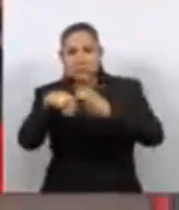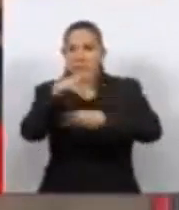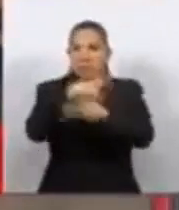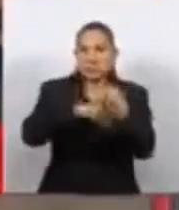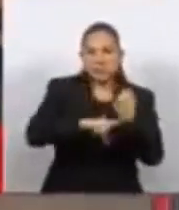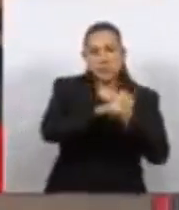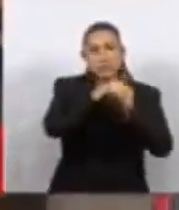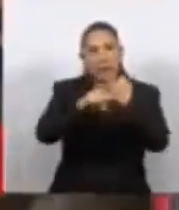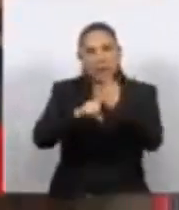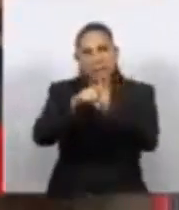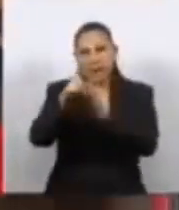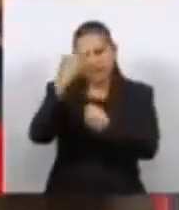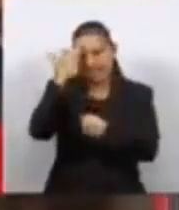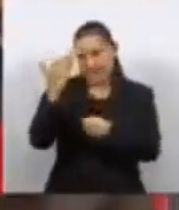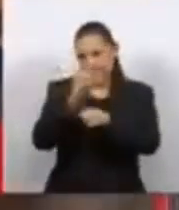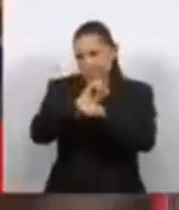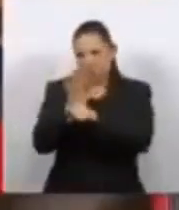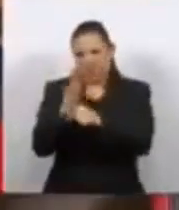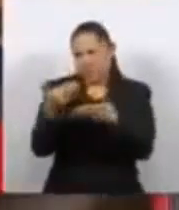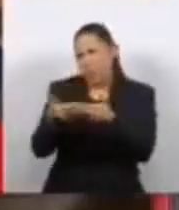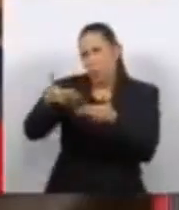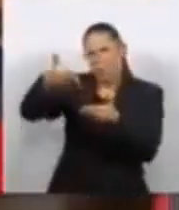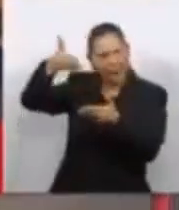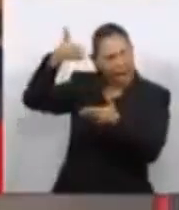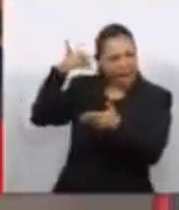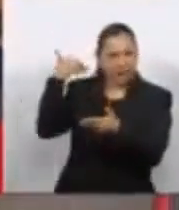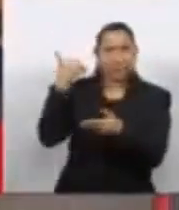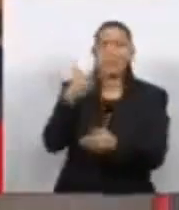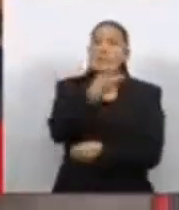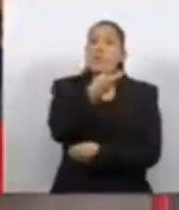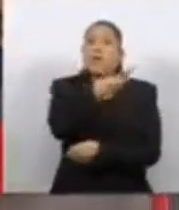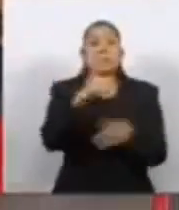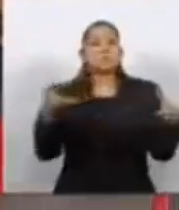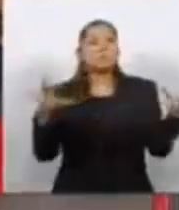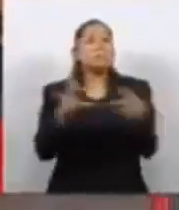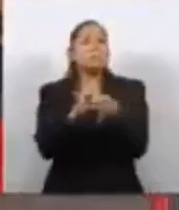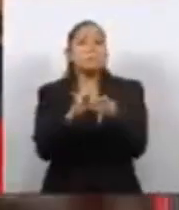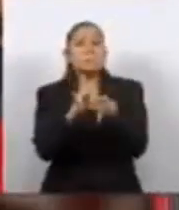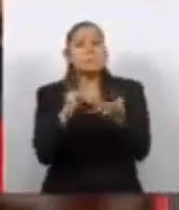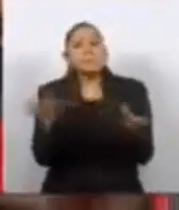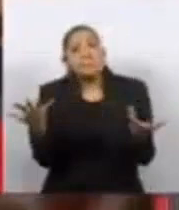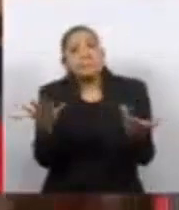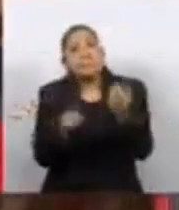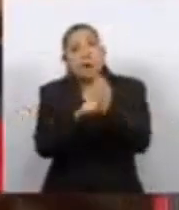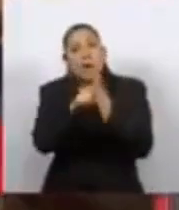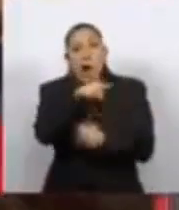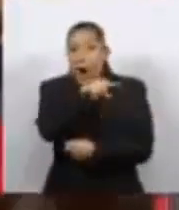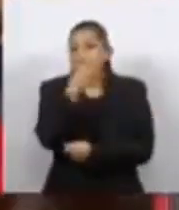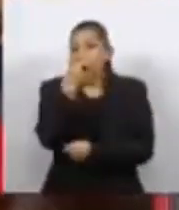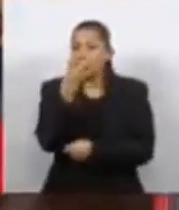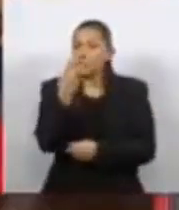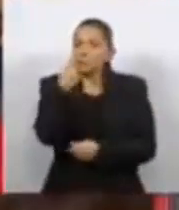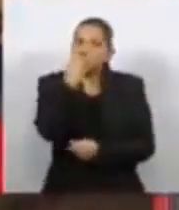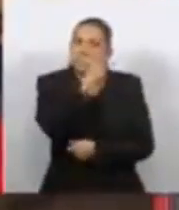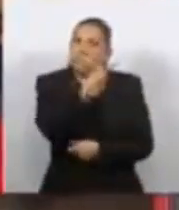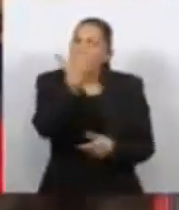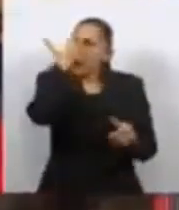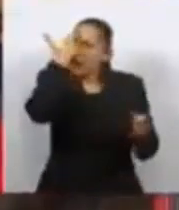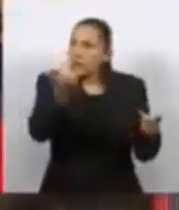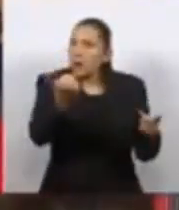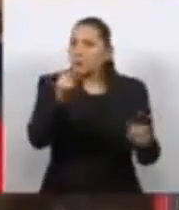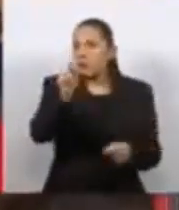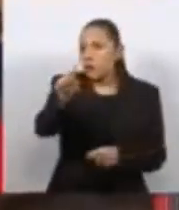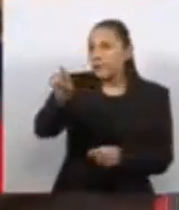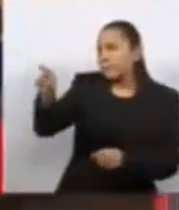antes. Y por otro lado, la utilizan para justificar la negativa de apoyar a las micro y pequeñas empresas